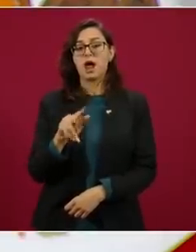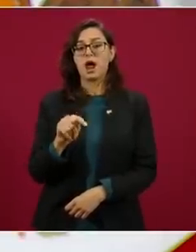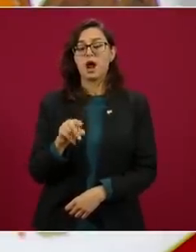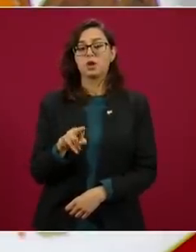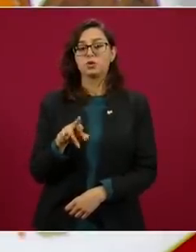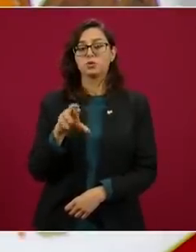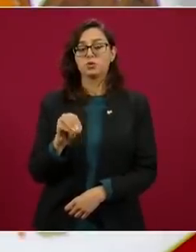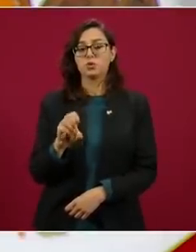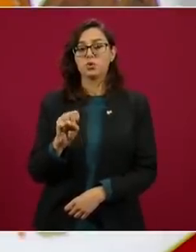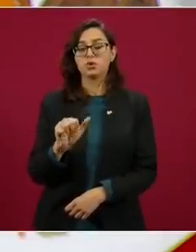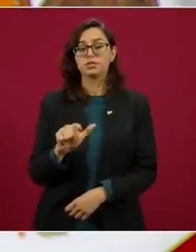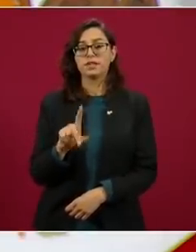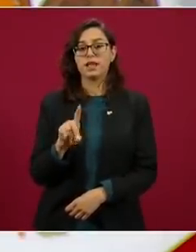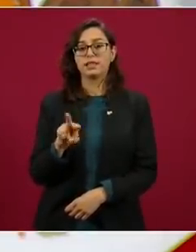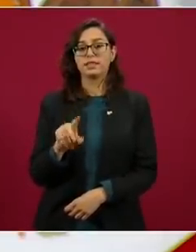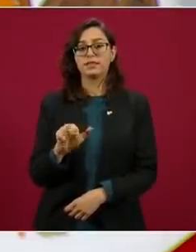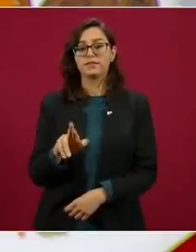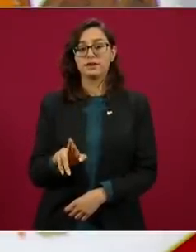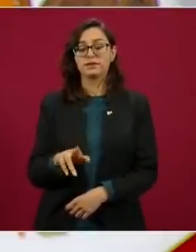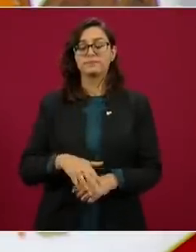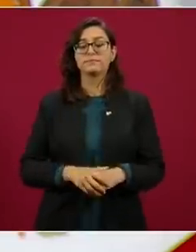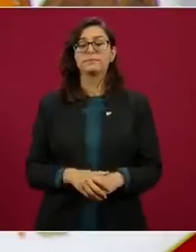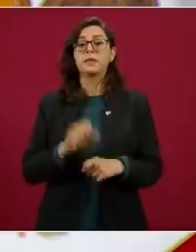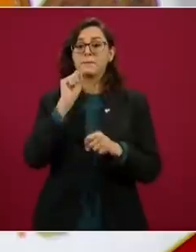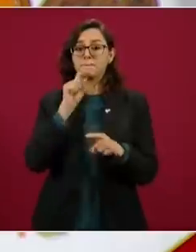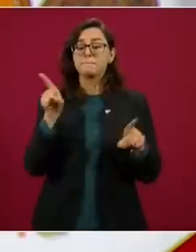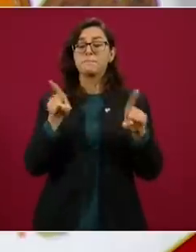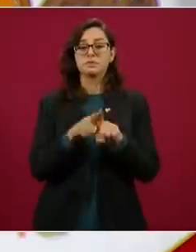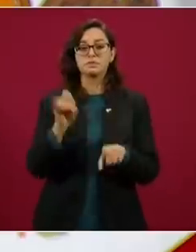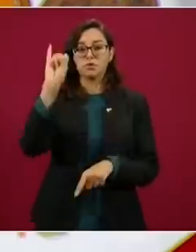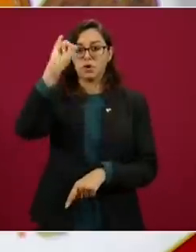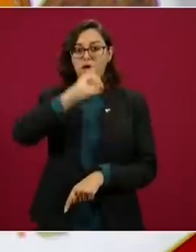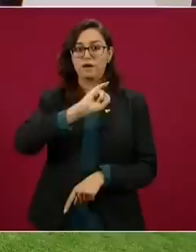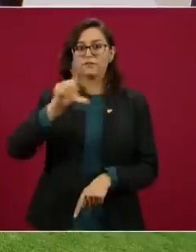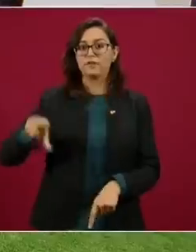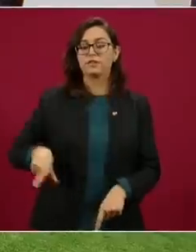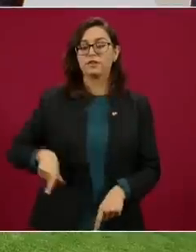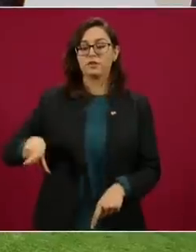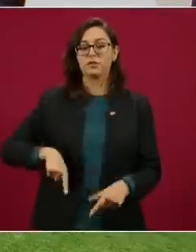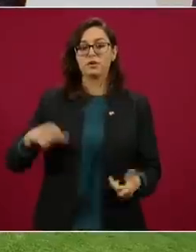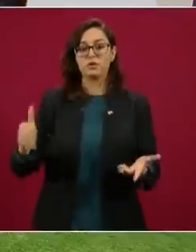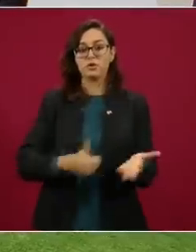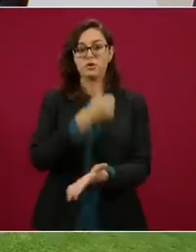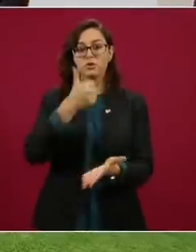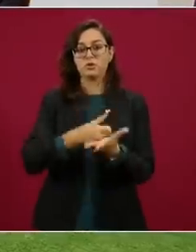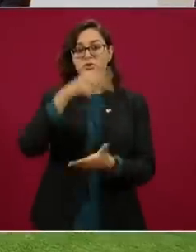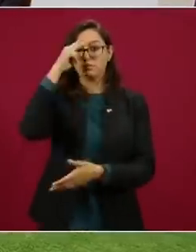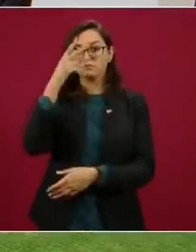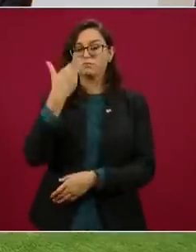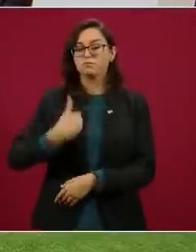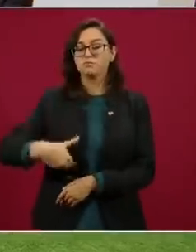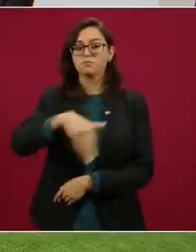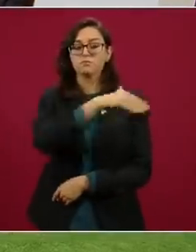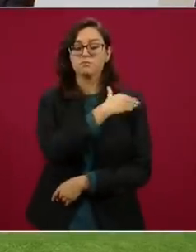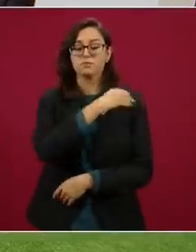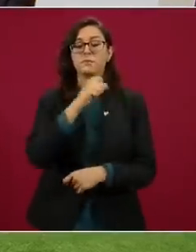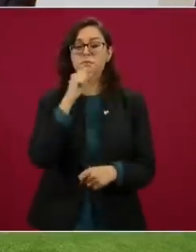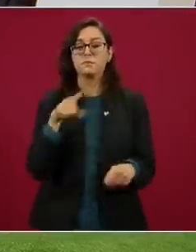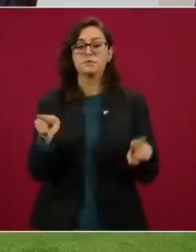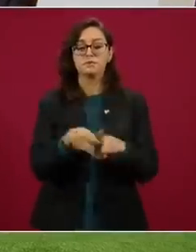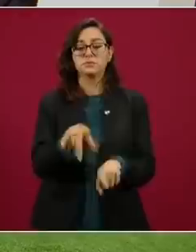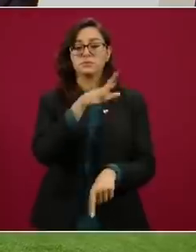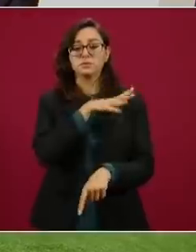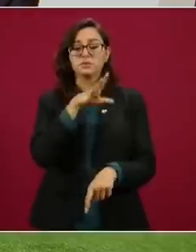larrea así también saludo a la jefa de gobierno de la ciudad de mexico al general secretario al